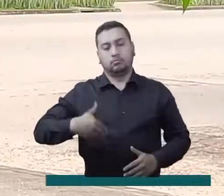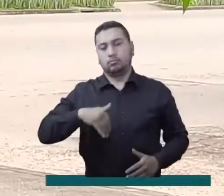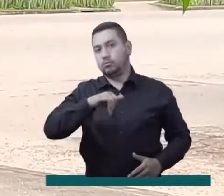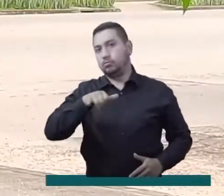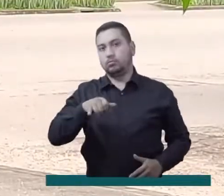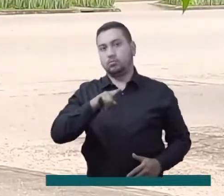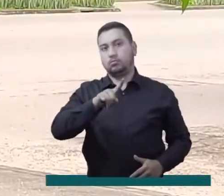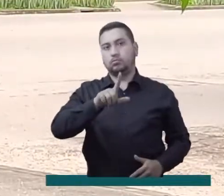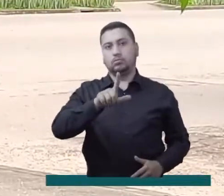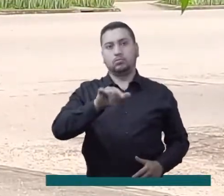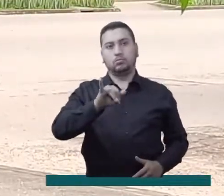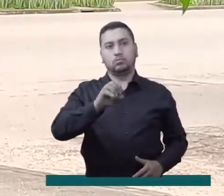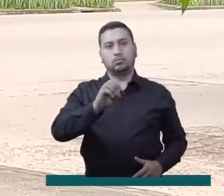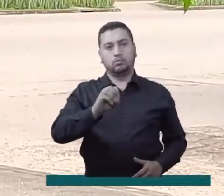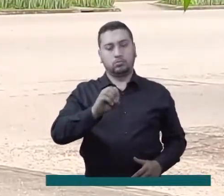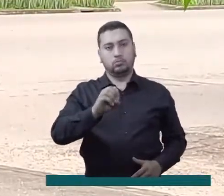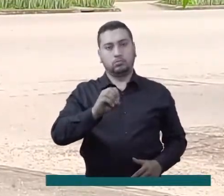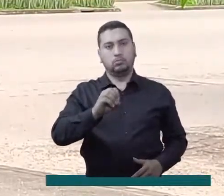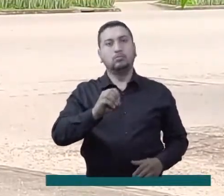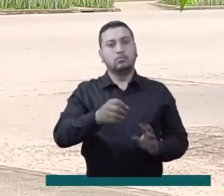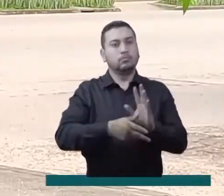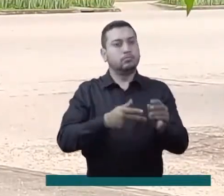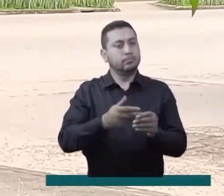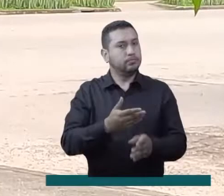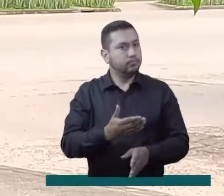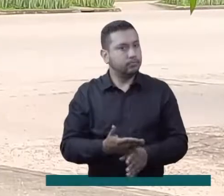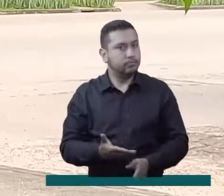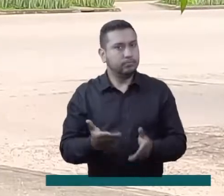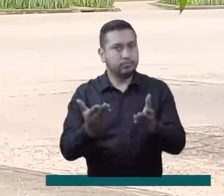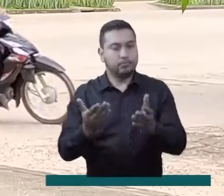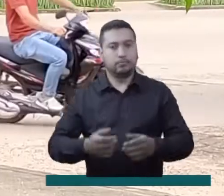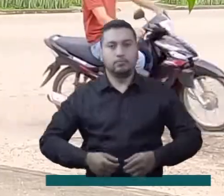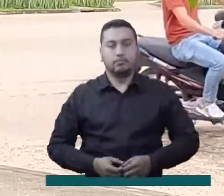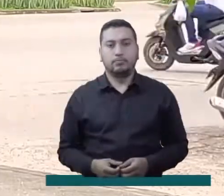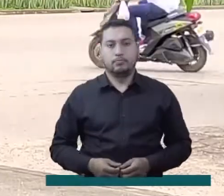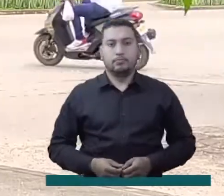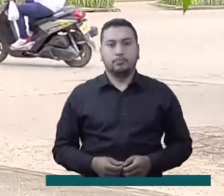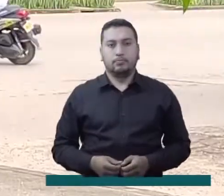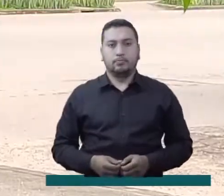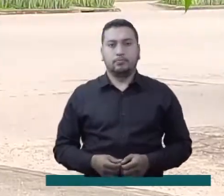del Guaviare, informó Julio Ernesto Velázquez Arango para Enlace 13.